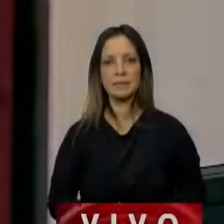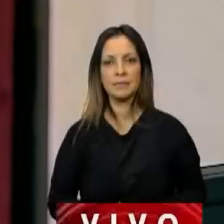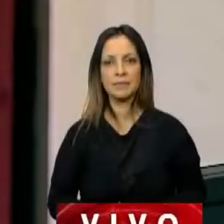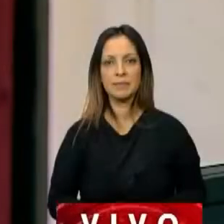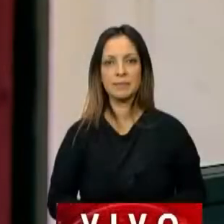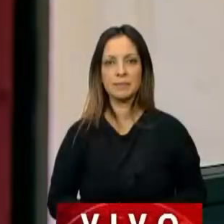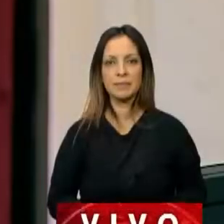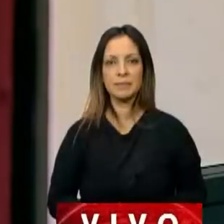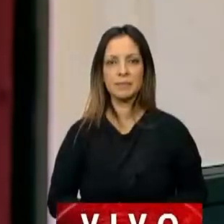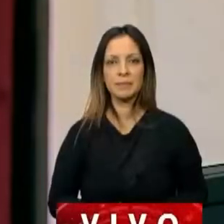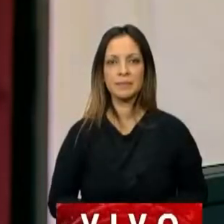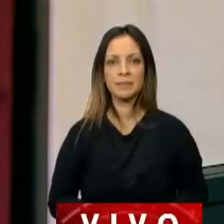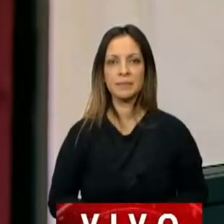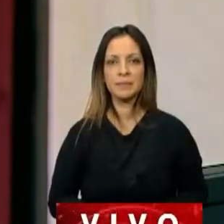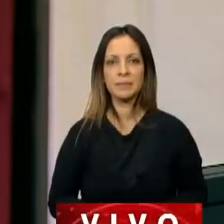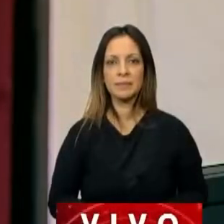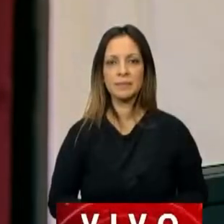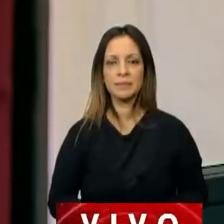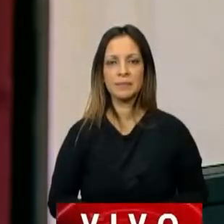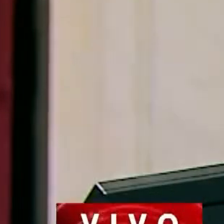Diputado Laspina, en el uso de la palabra.